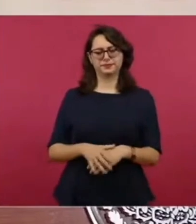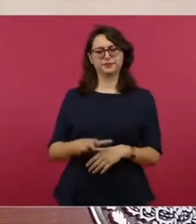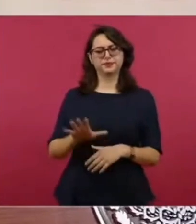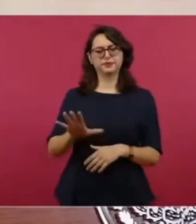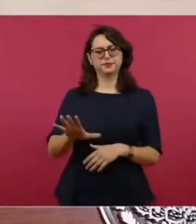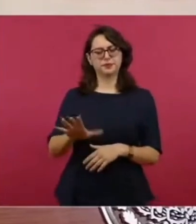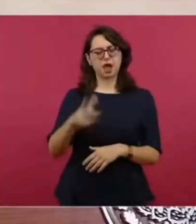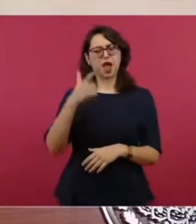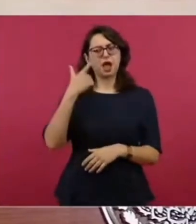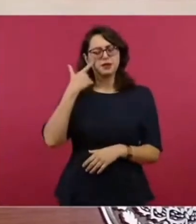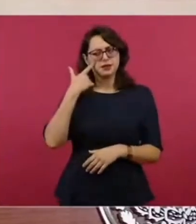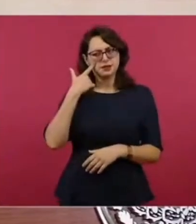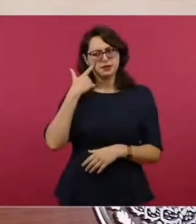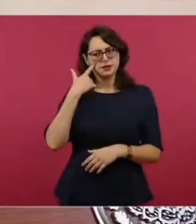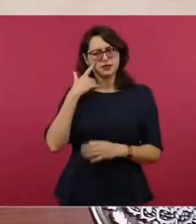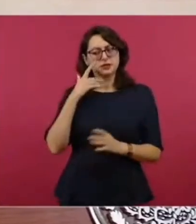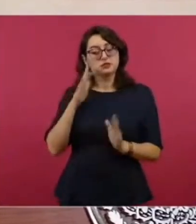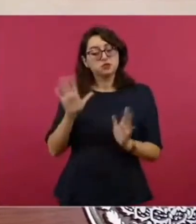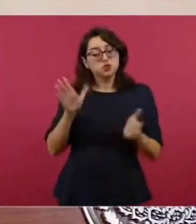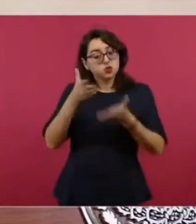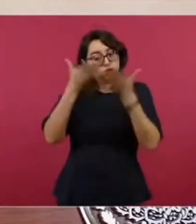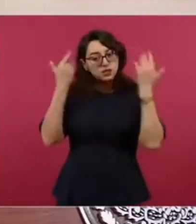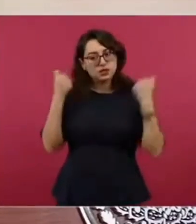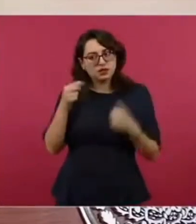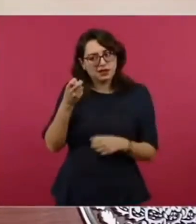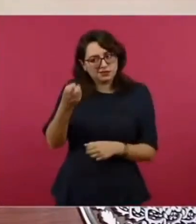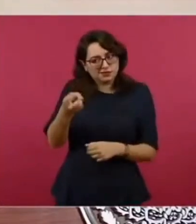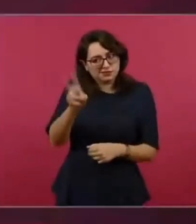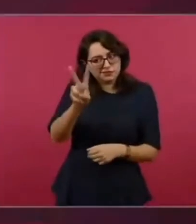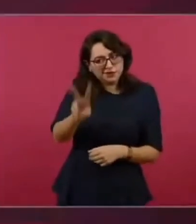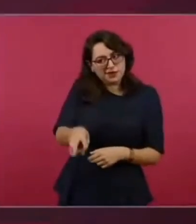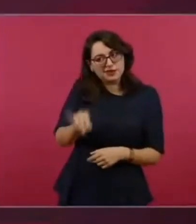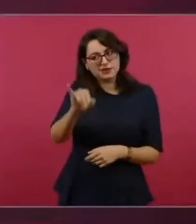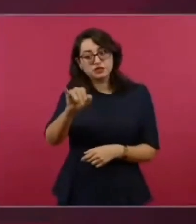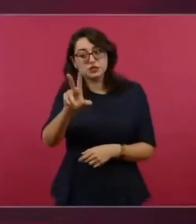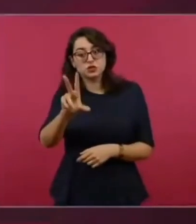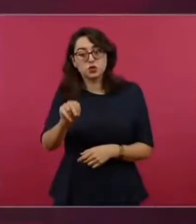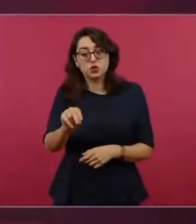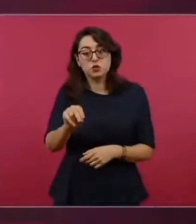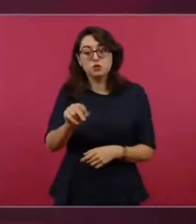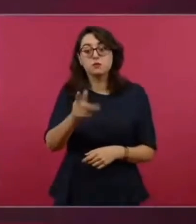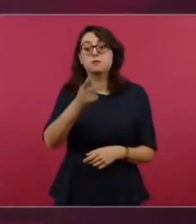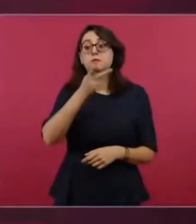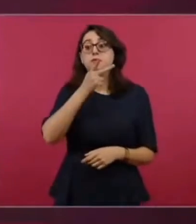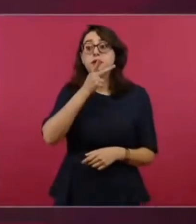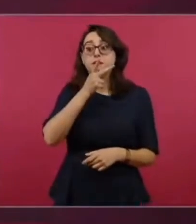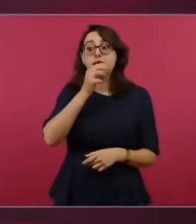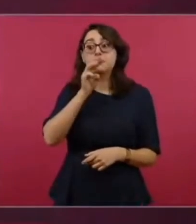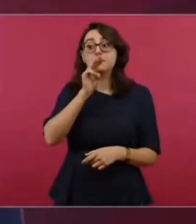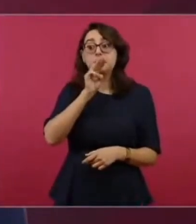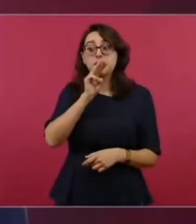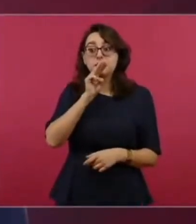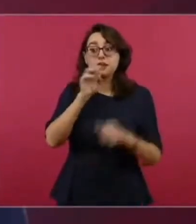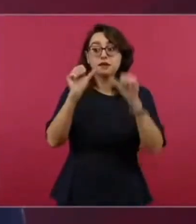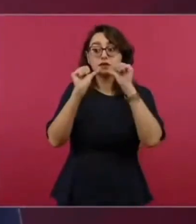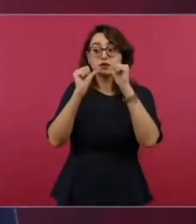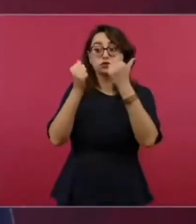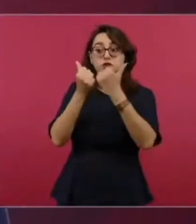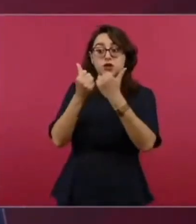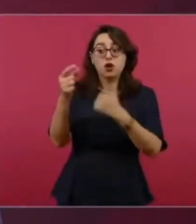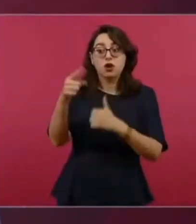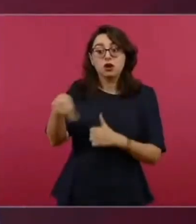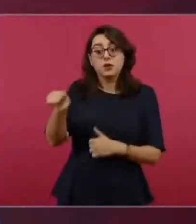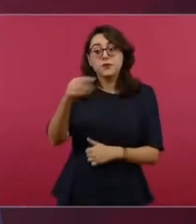Llamar a toda la gente a madres padres de familia para que no se